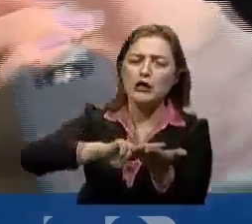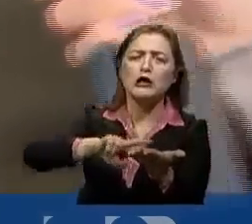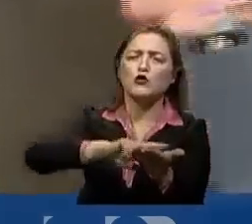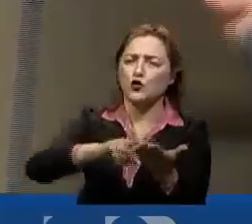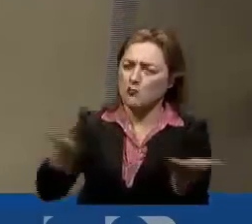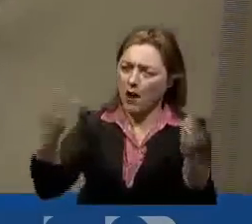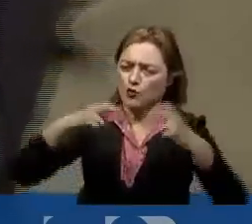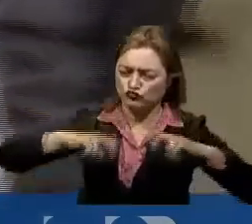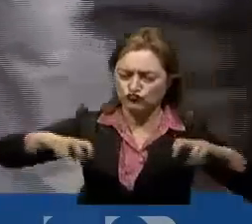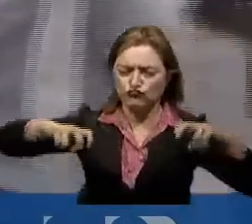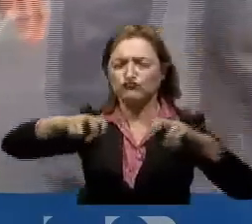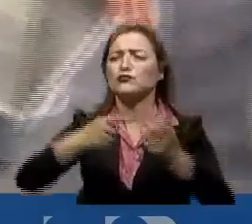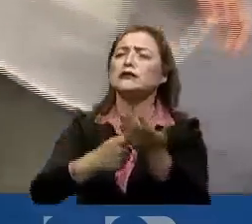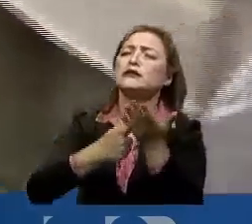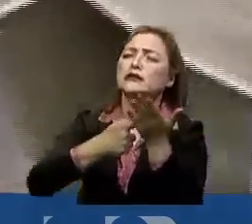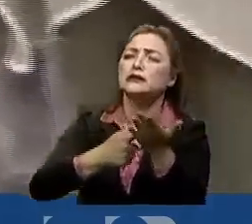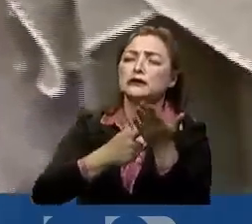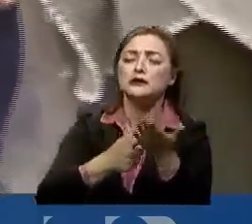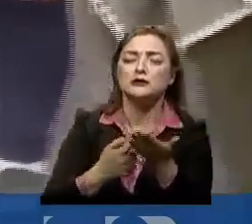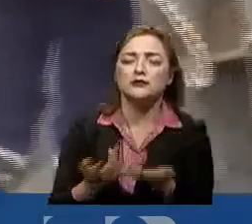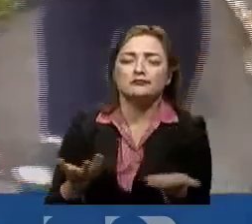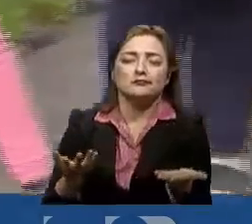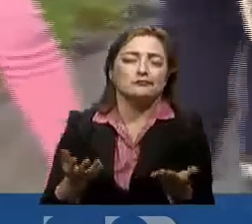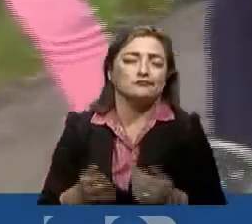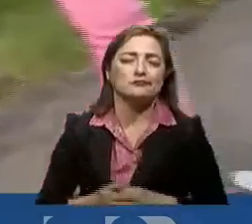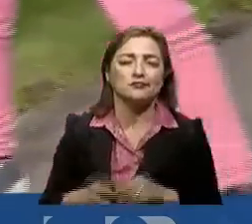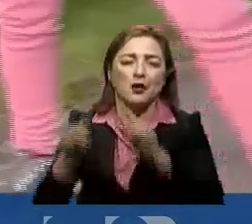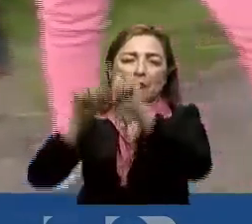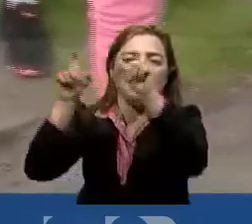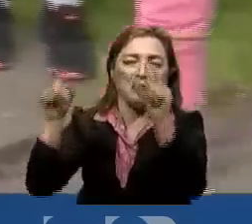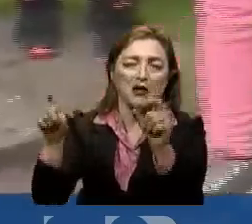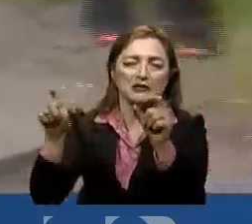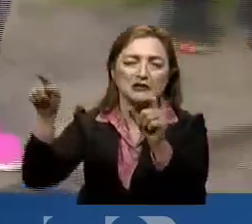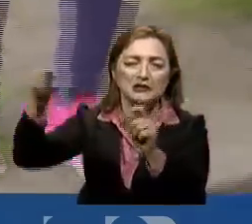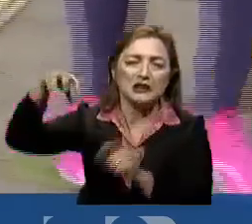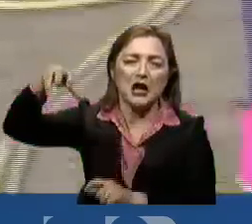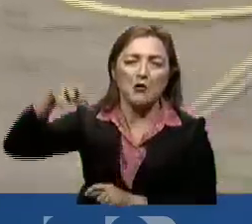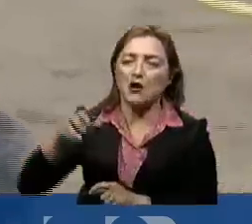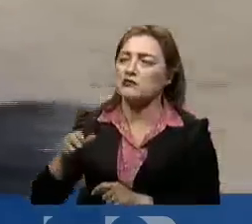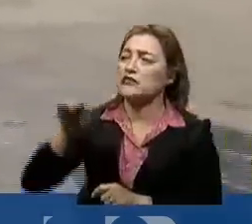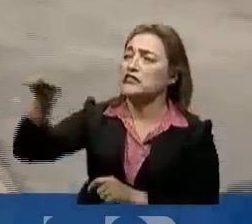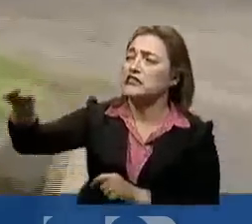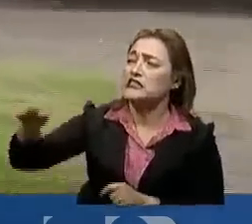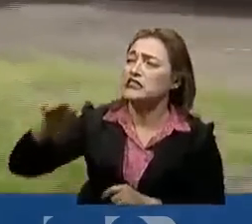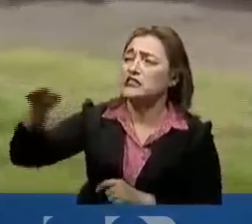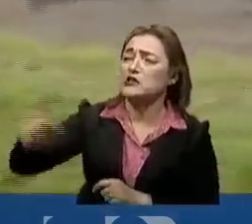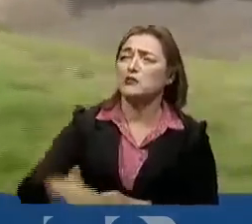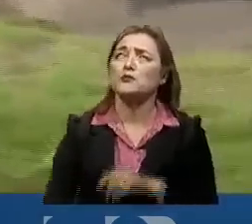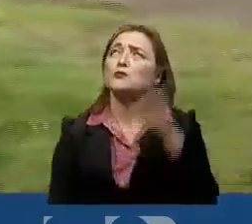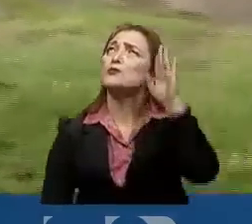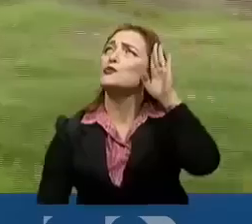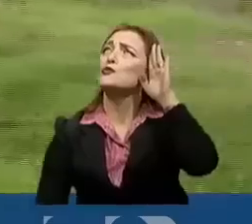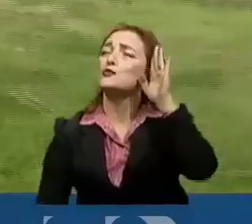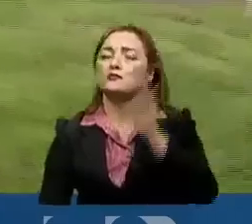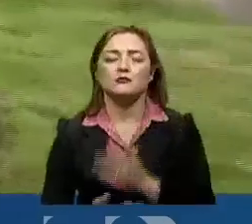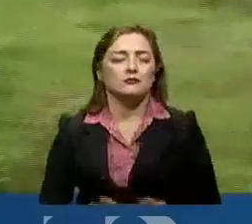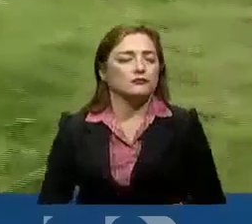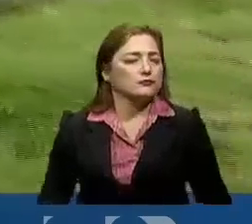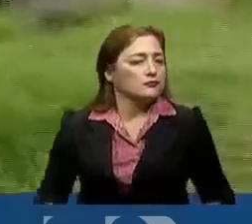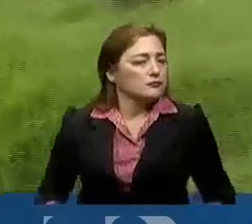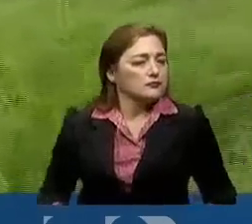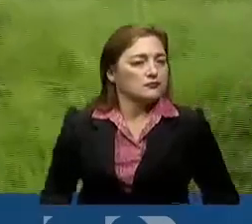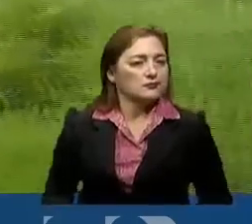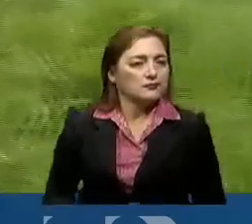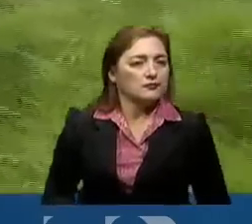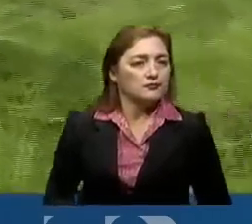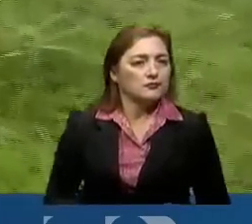pero en realidad no nos da oídos la empresa del agua potable. Entonces queremos ver si es que en realidad pues